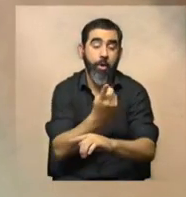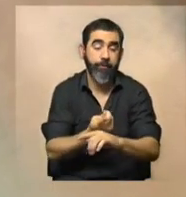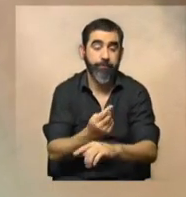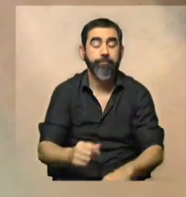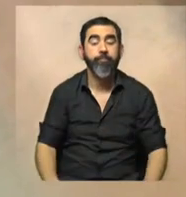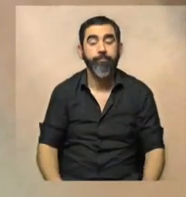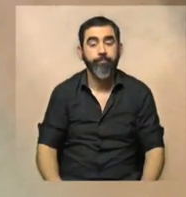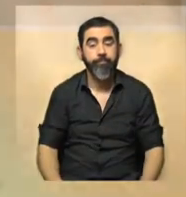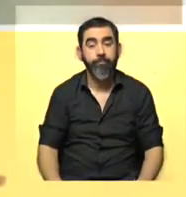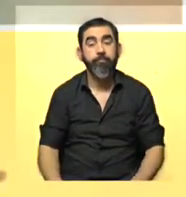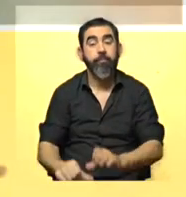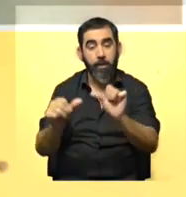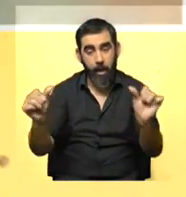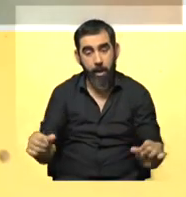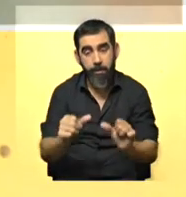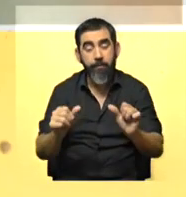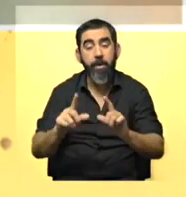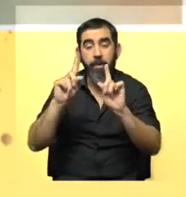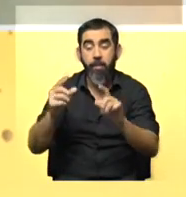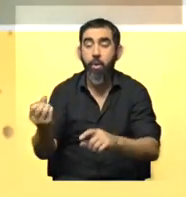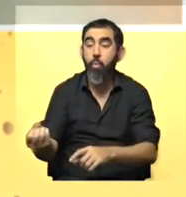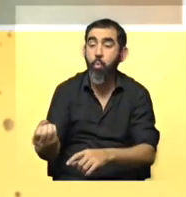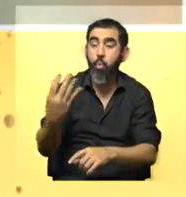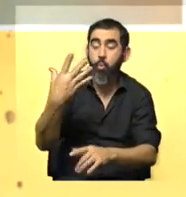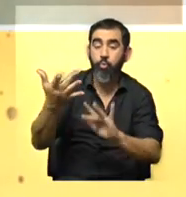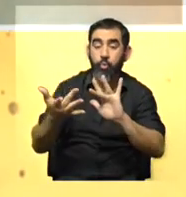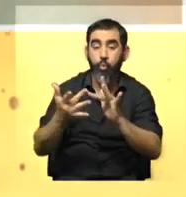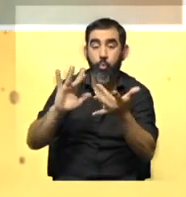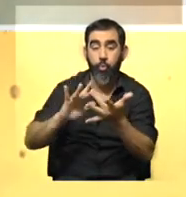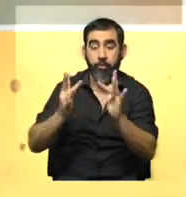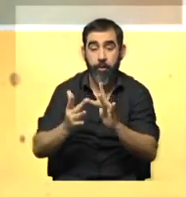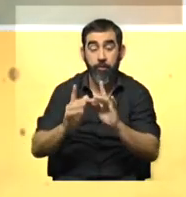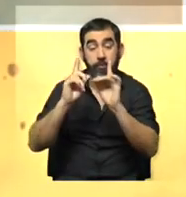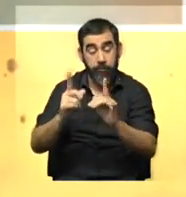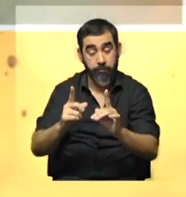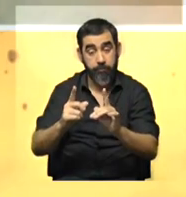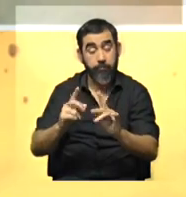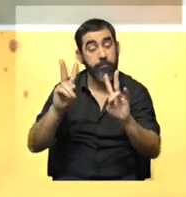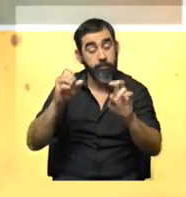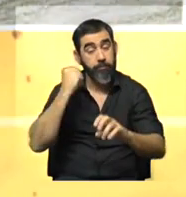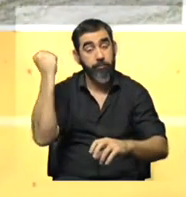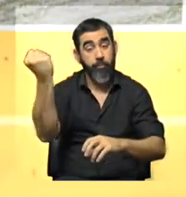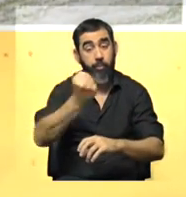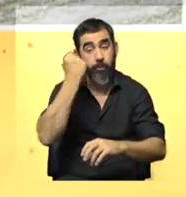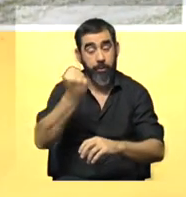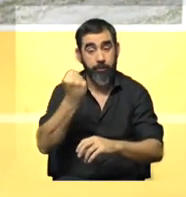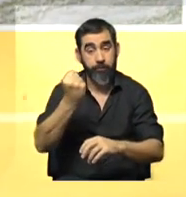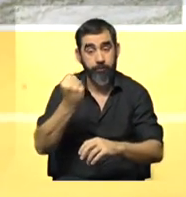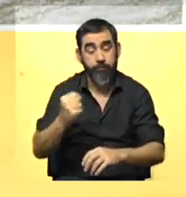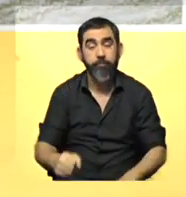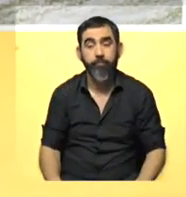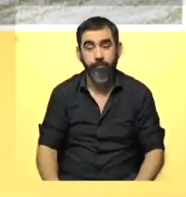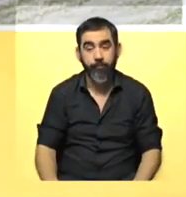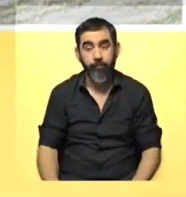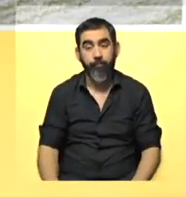y la exposición a la luz, que como decíamos hace un ratito, es un factor también muy importante en esto de la